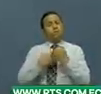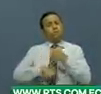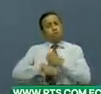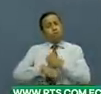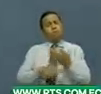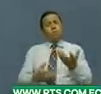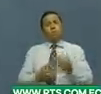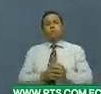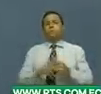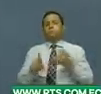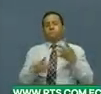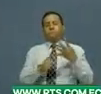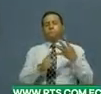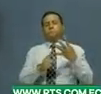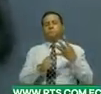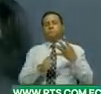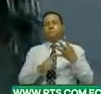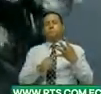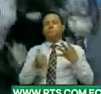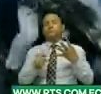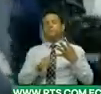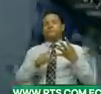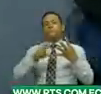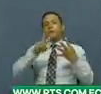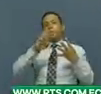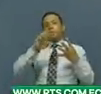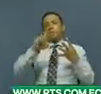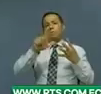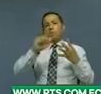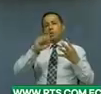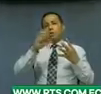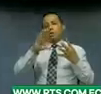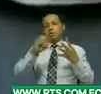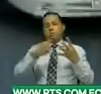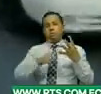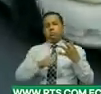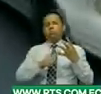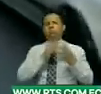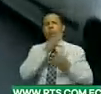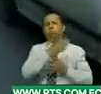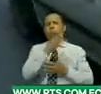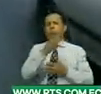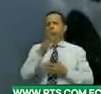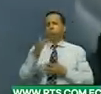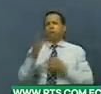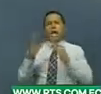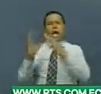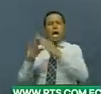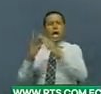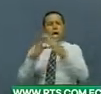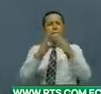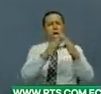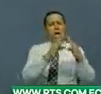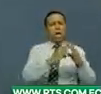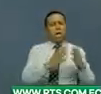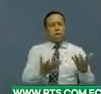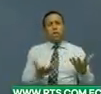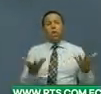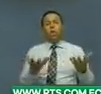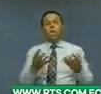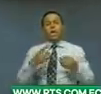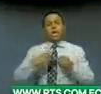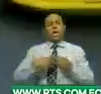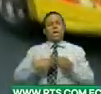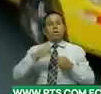candidato presidencial por el Movimiento Construye, Juan Fernando Velasco, realizó un recorrido puerta a puerta por los barrios del sur de